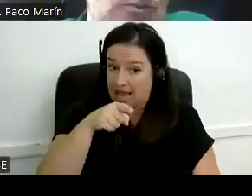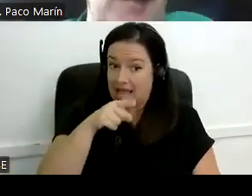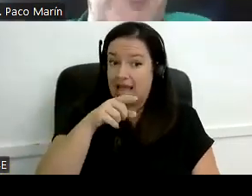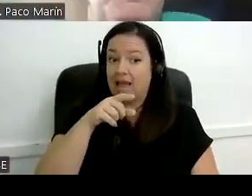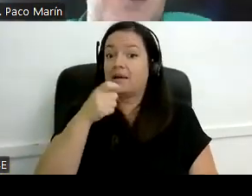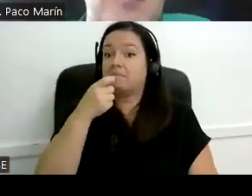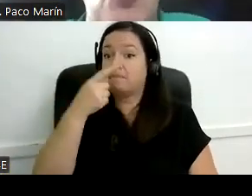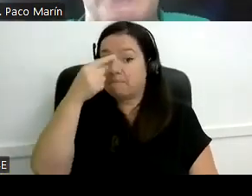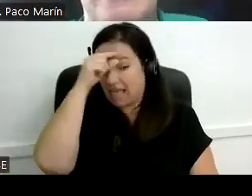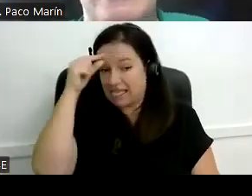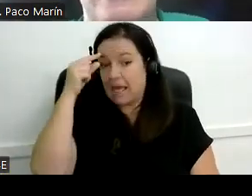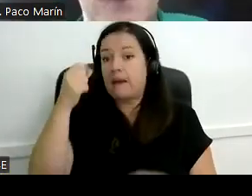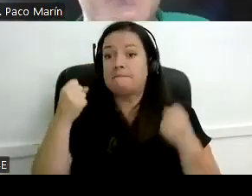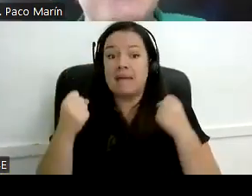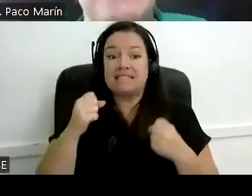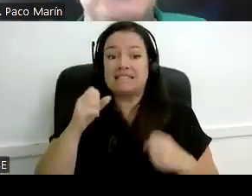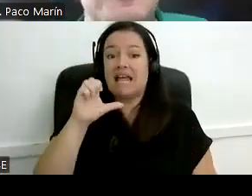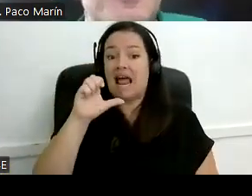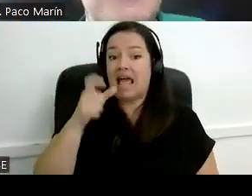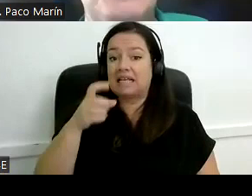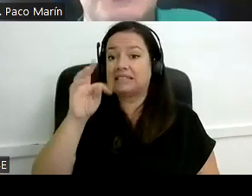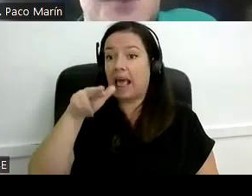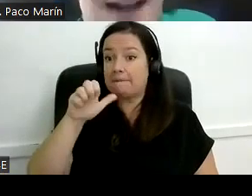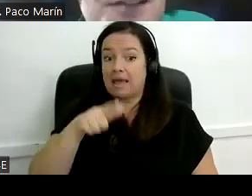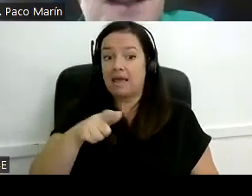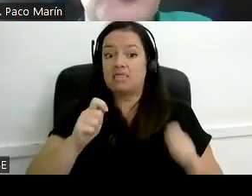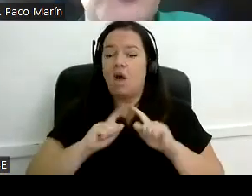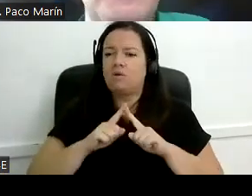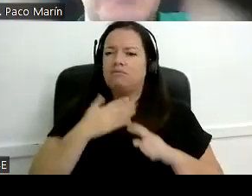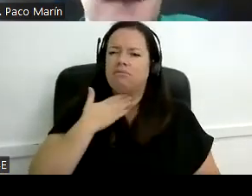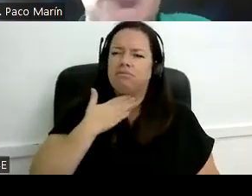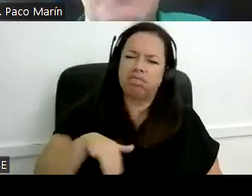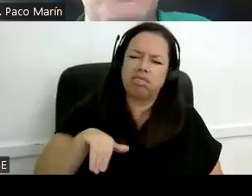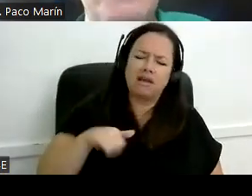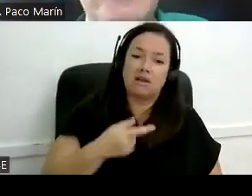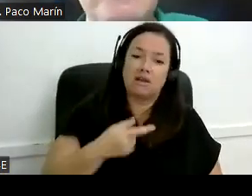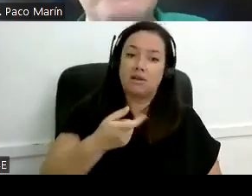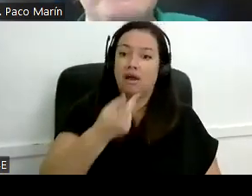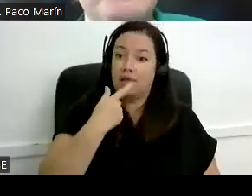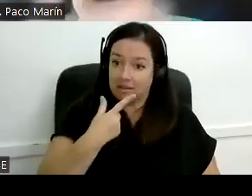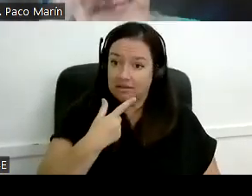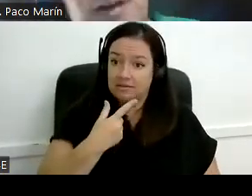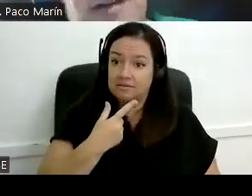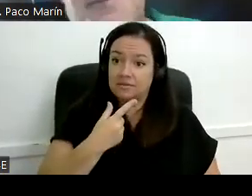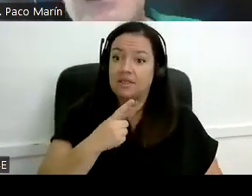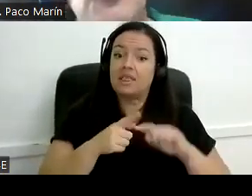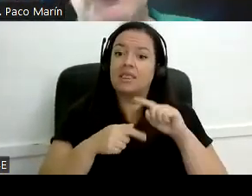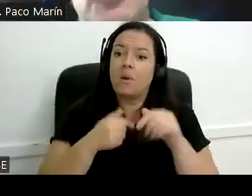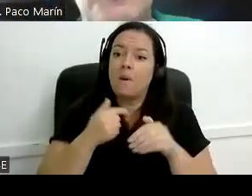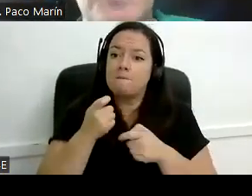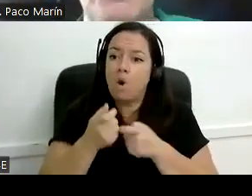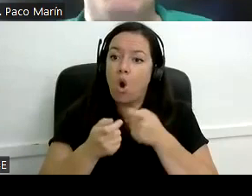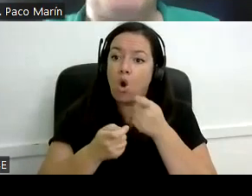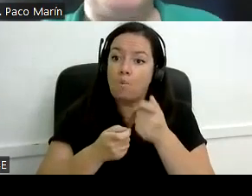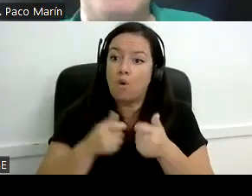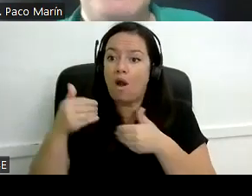que, como sabéis, va a recuperar esa apatía, esa desgana, ese cansancio de haber tomado el tranquilizante, y progresivamente, con el paso de los